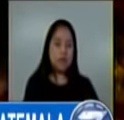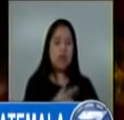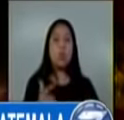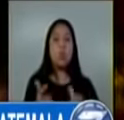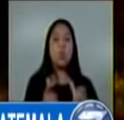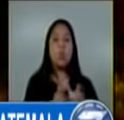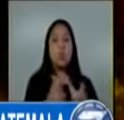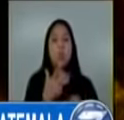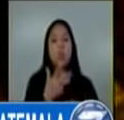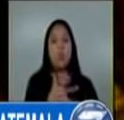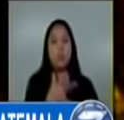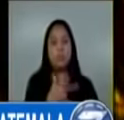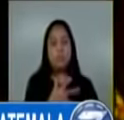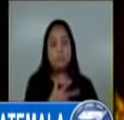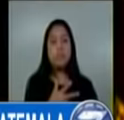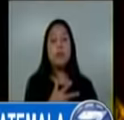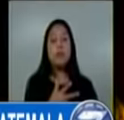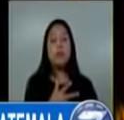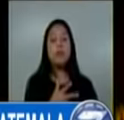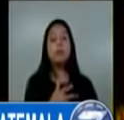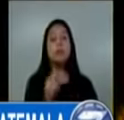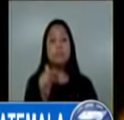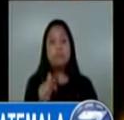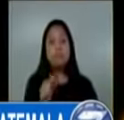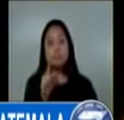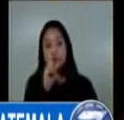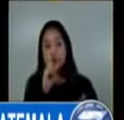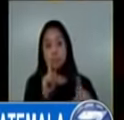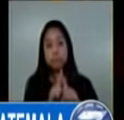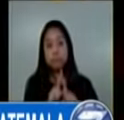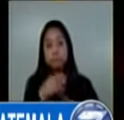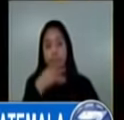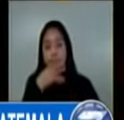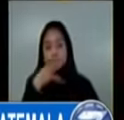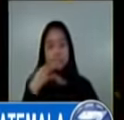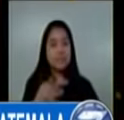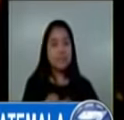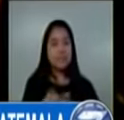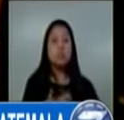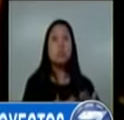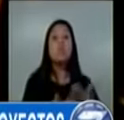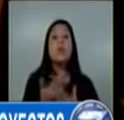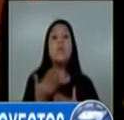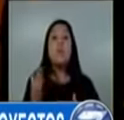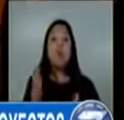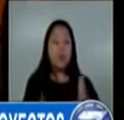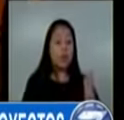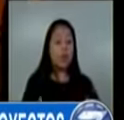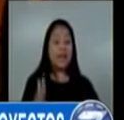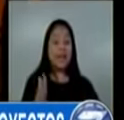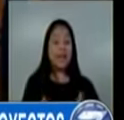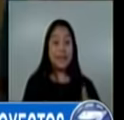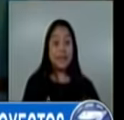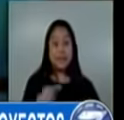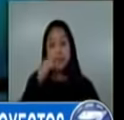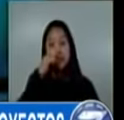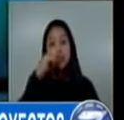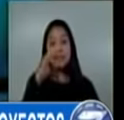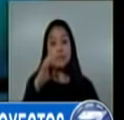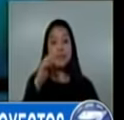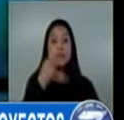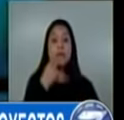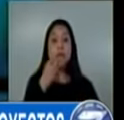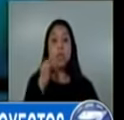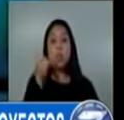Guatemala. Se convertirá en realidad el nuevo ferrocarril del Istmo de Tehuantepec hacia